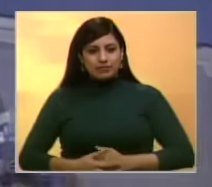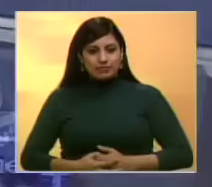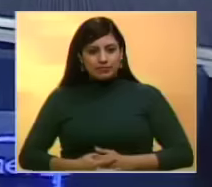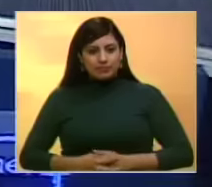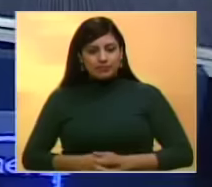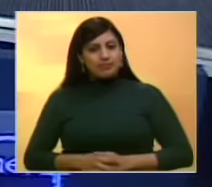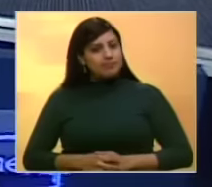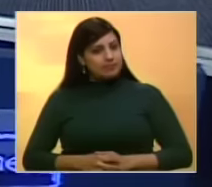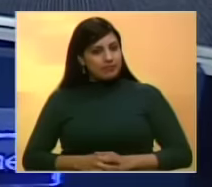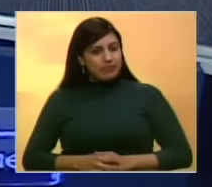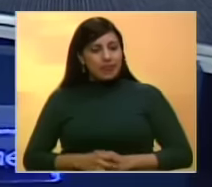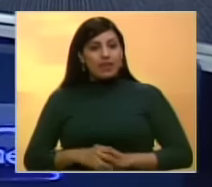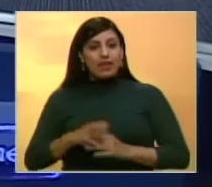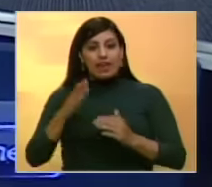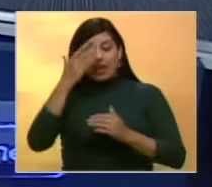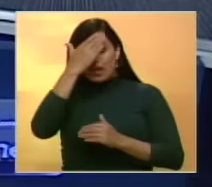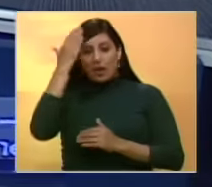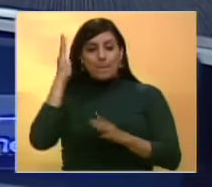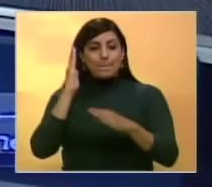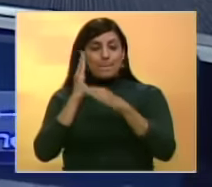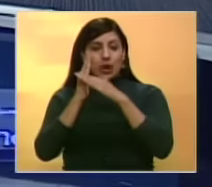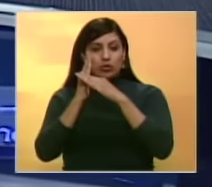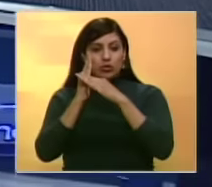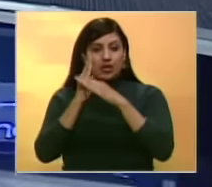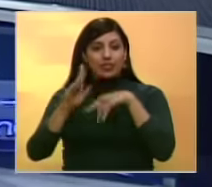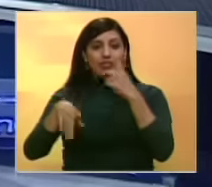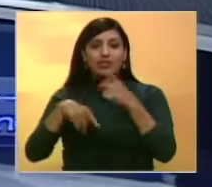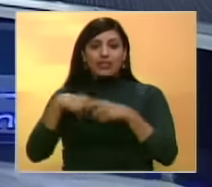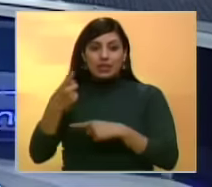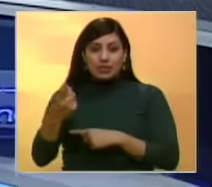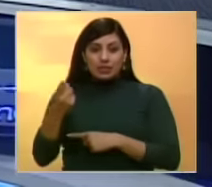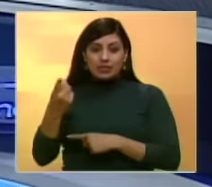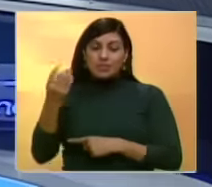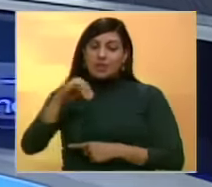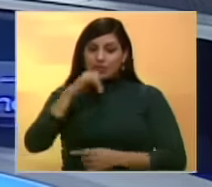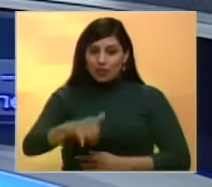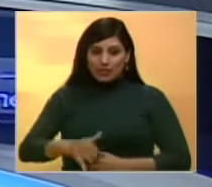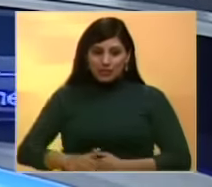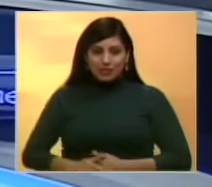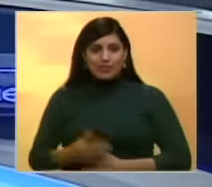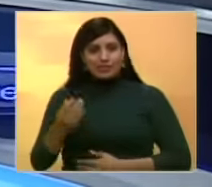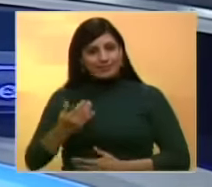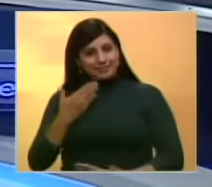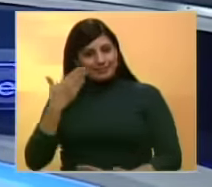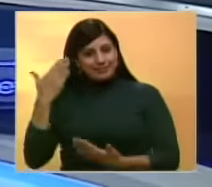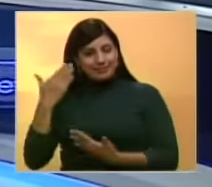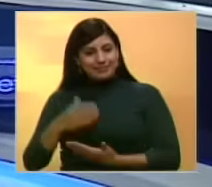económicas Jesús es momento de hacer una nueva pausa pero al regreso mucha más información ya